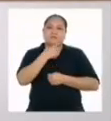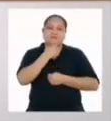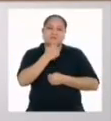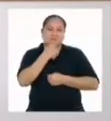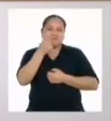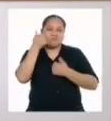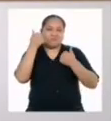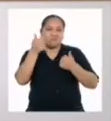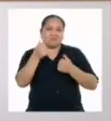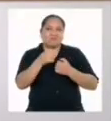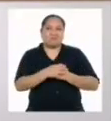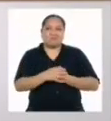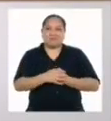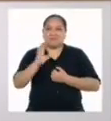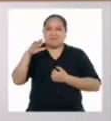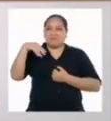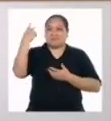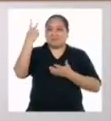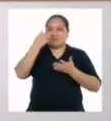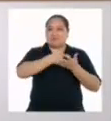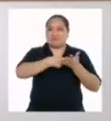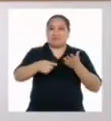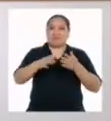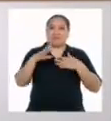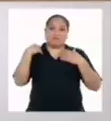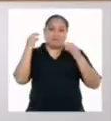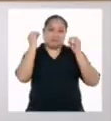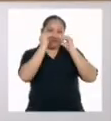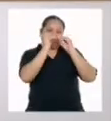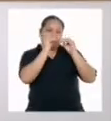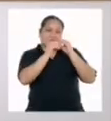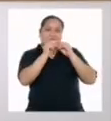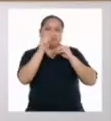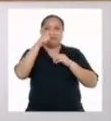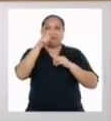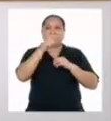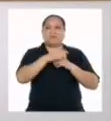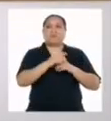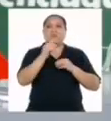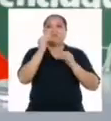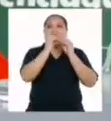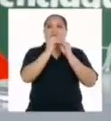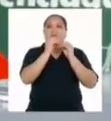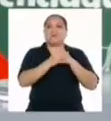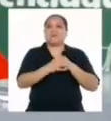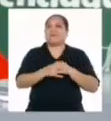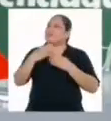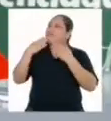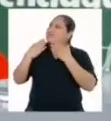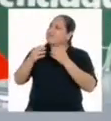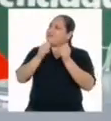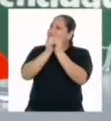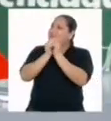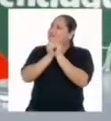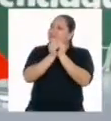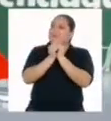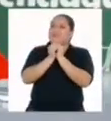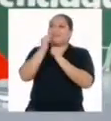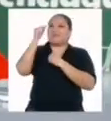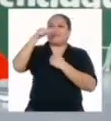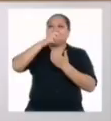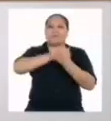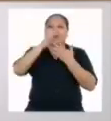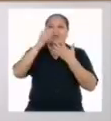Me gusta mucho. La próxima semana podremos revisarlo y si hace falta lo corregiremos. Muchas gracias por acompañarnos